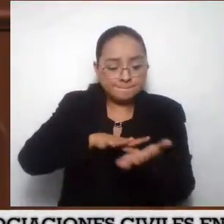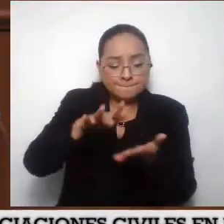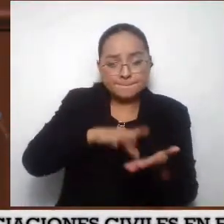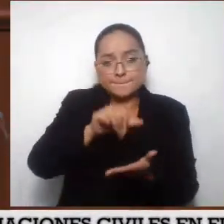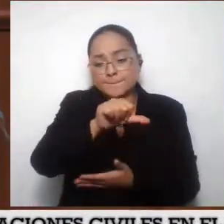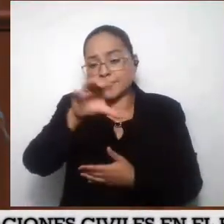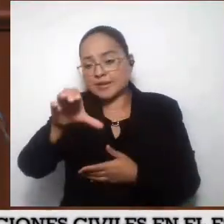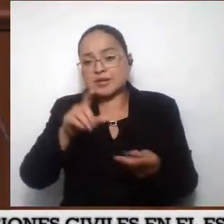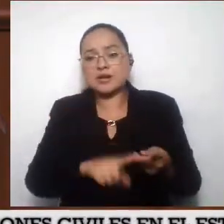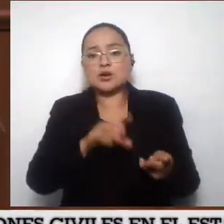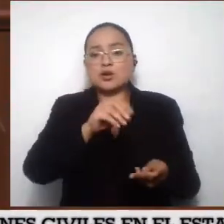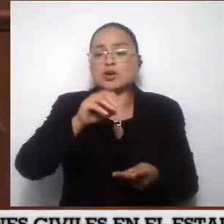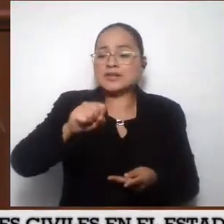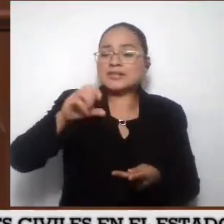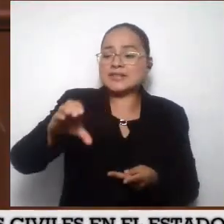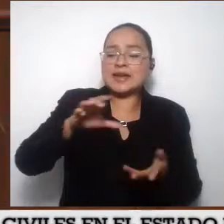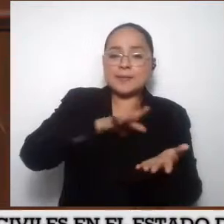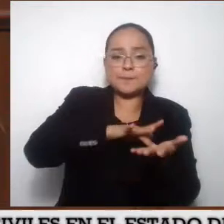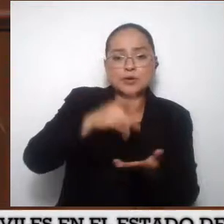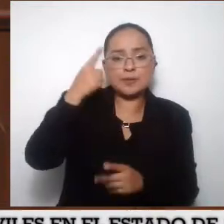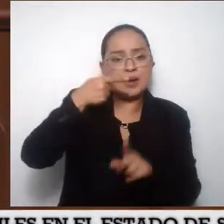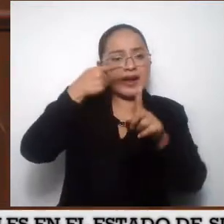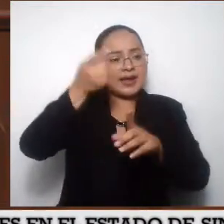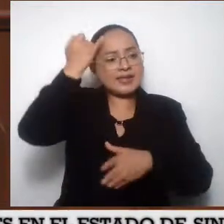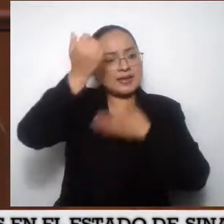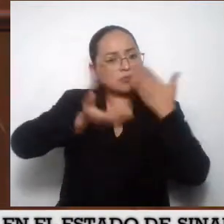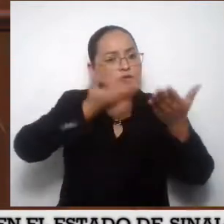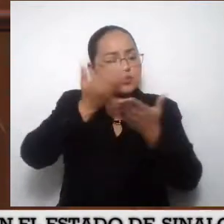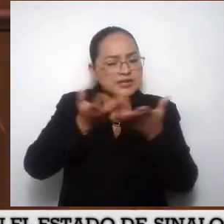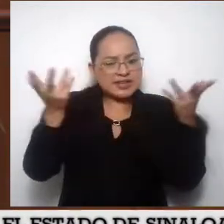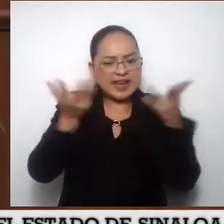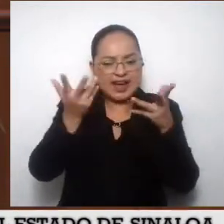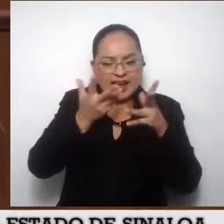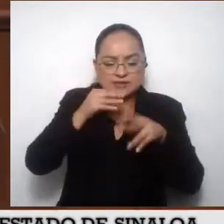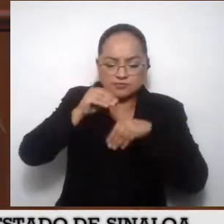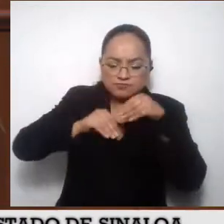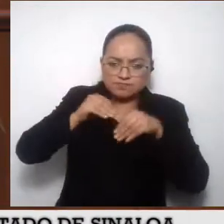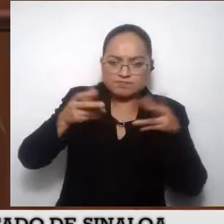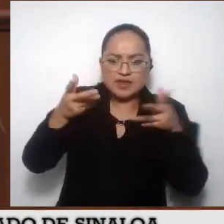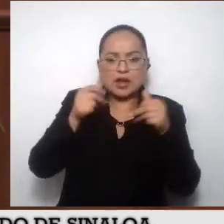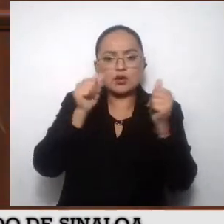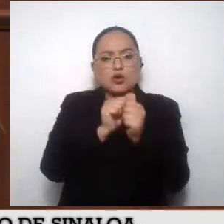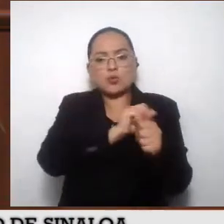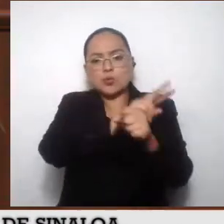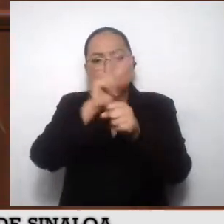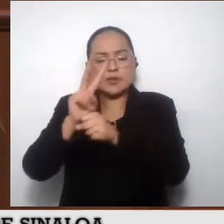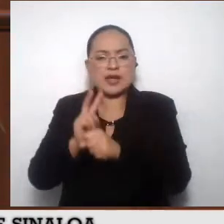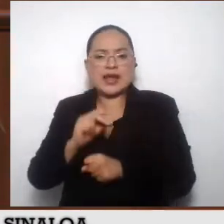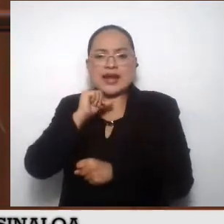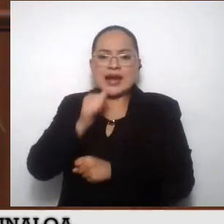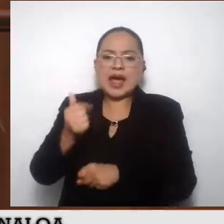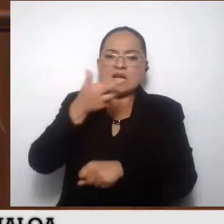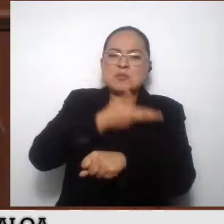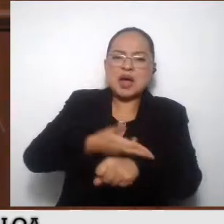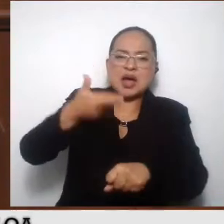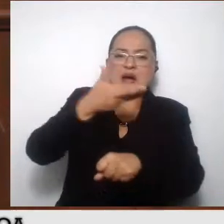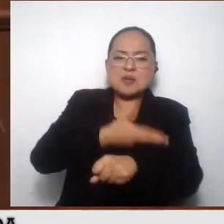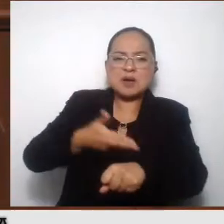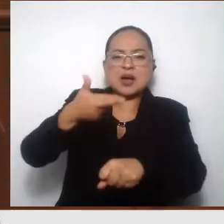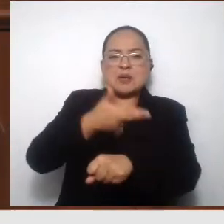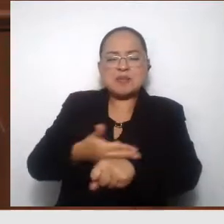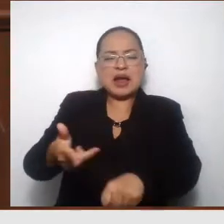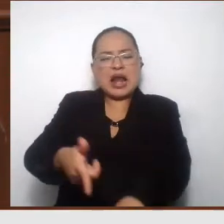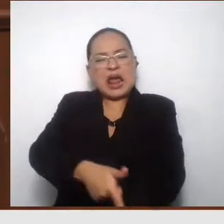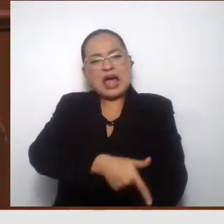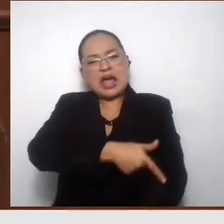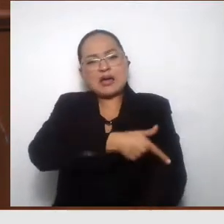la sociedad para que desarrolle sus iniciativas de manera supervisada, sin burocratismos, que se observe